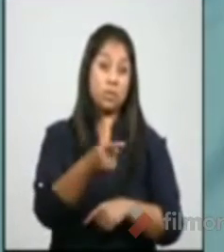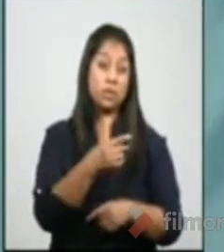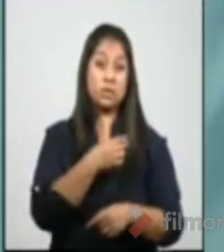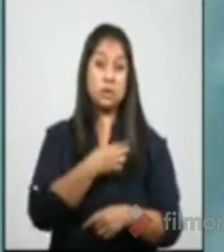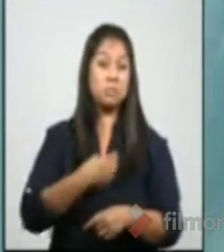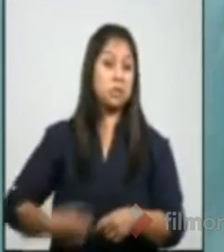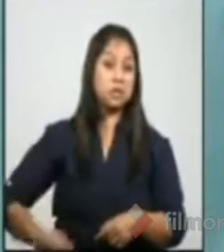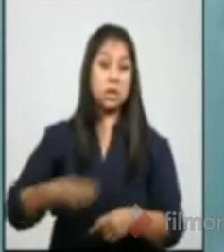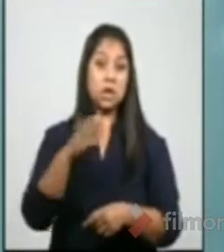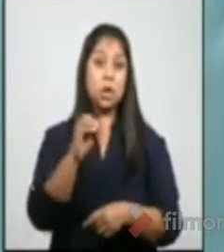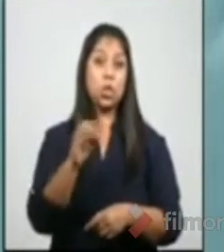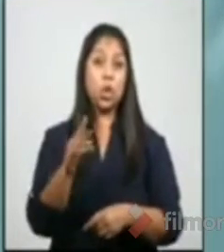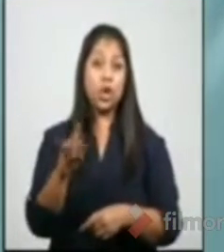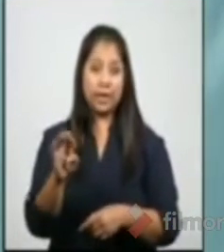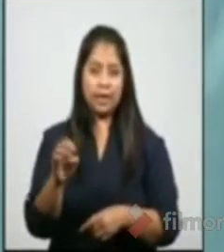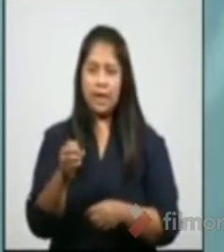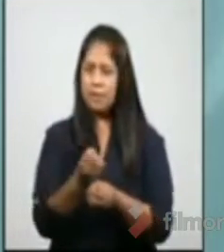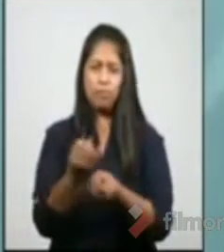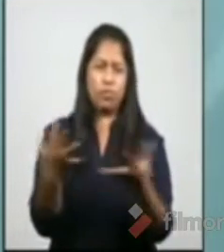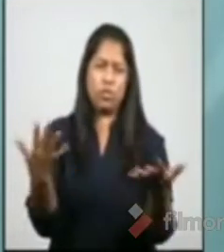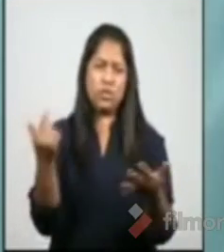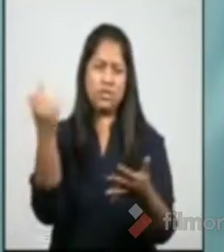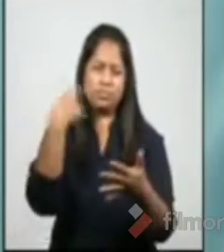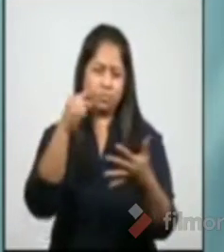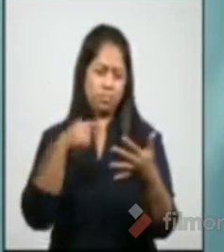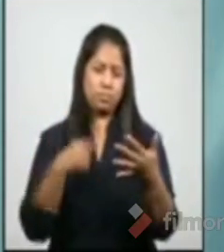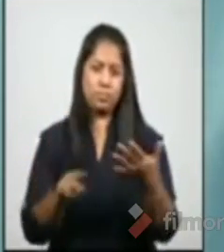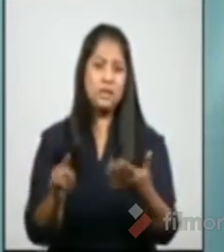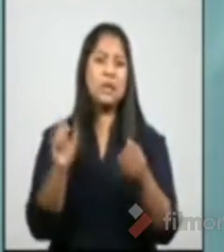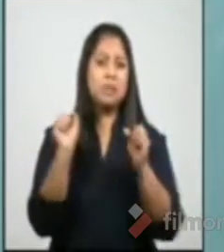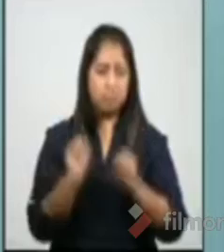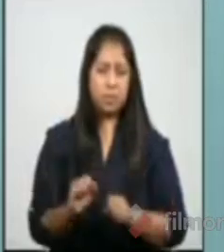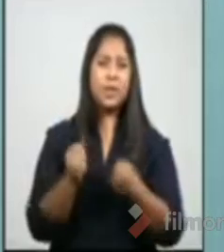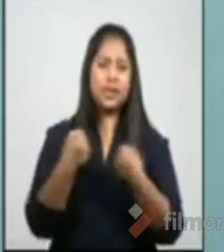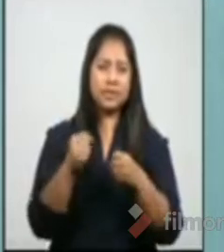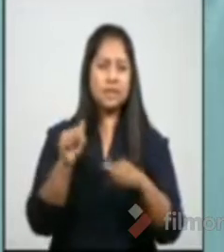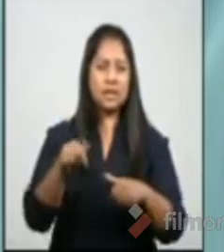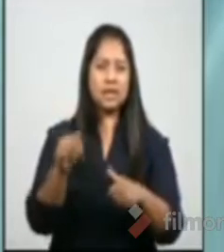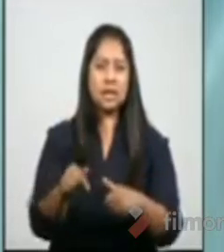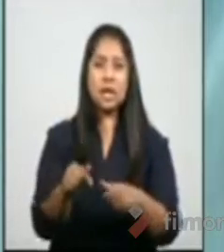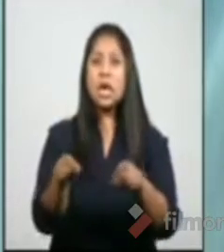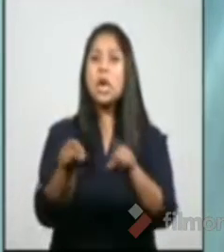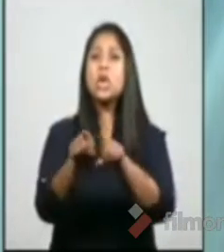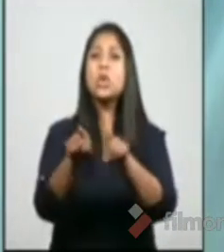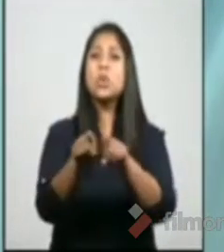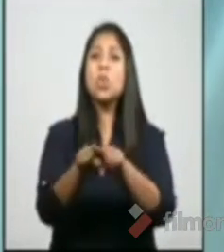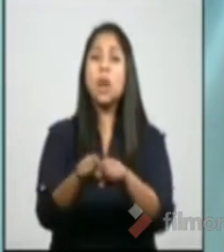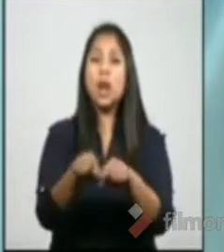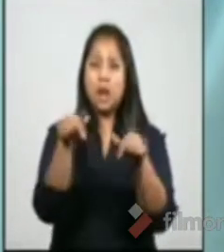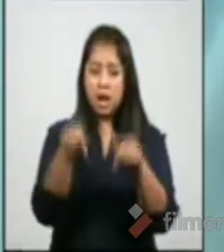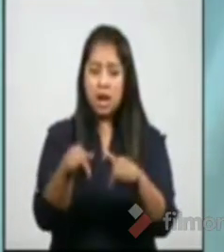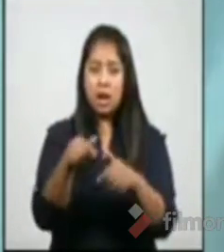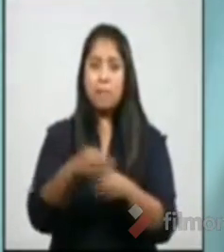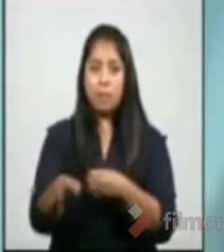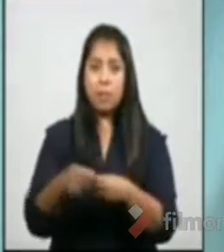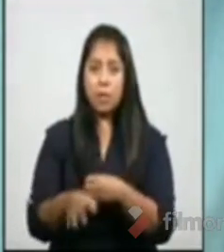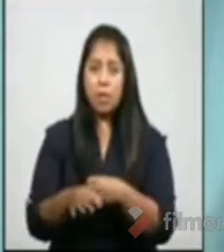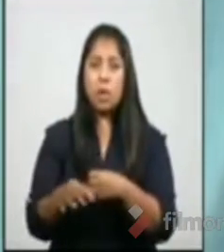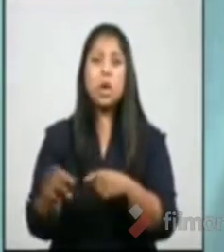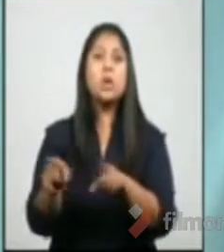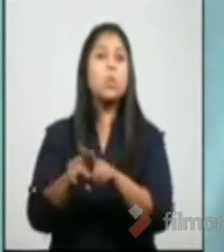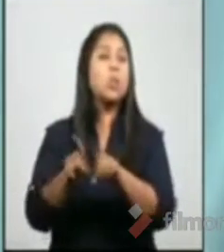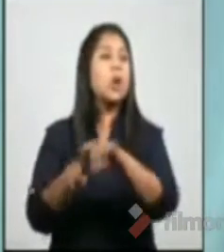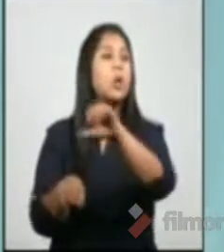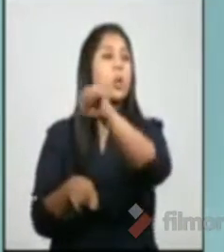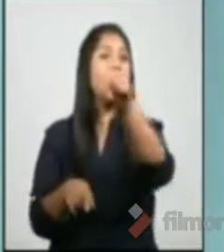hacer en San Miguelito. Y así como San Miguelito, hay cientos de aldeas de nuestro